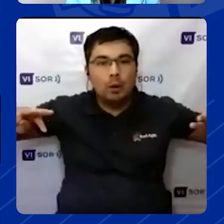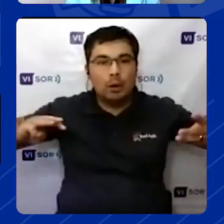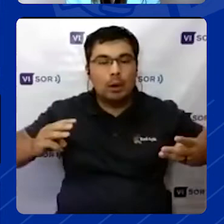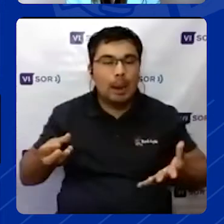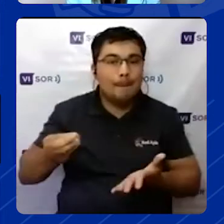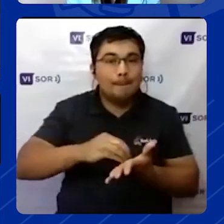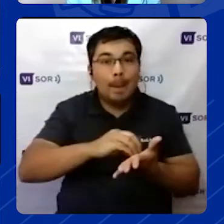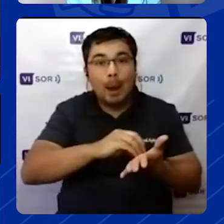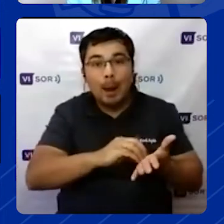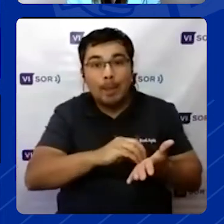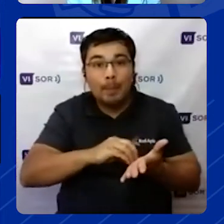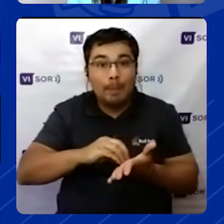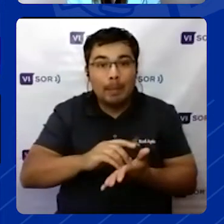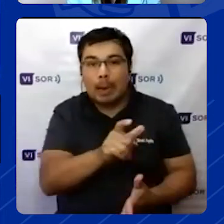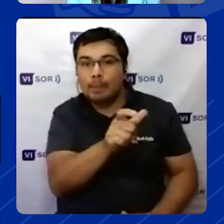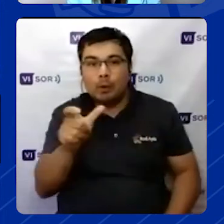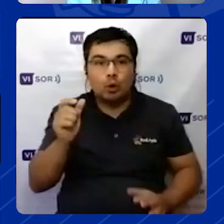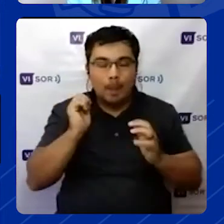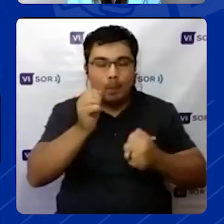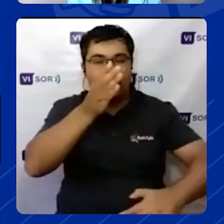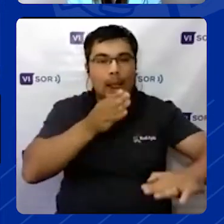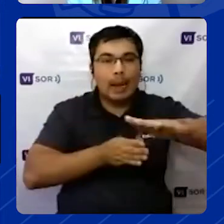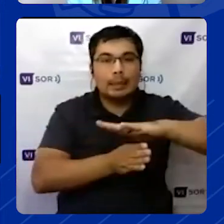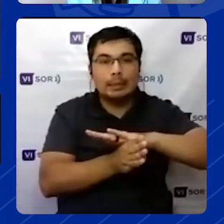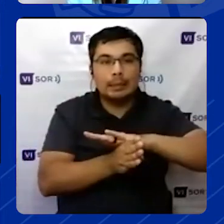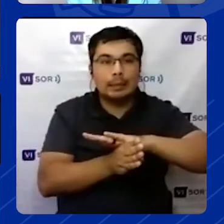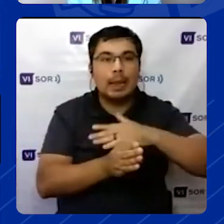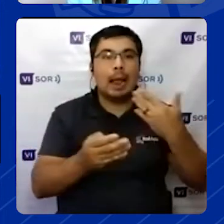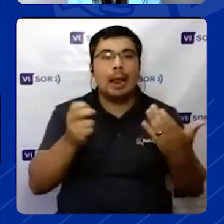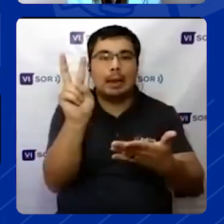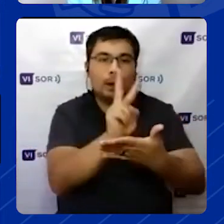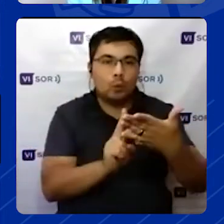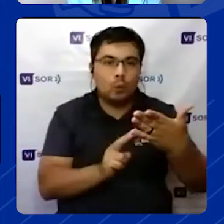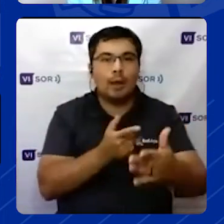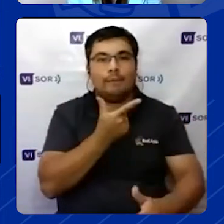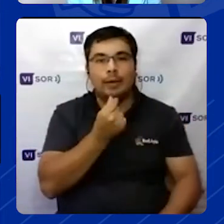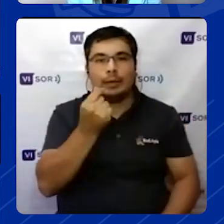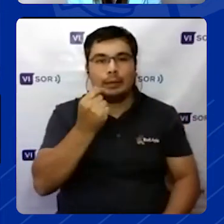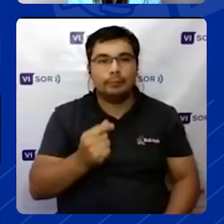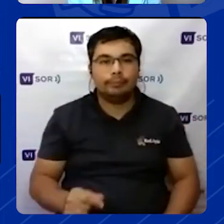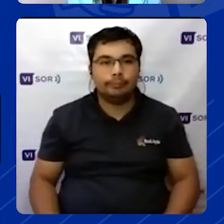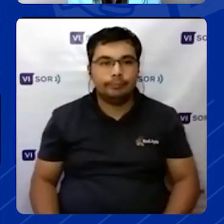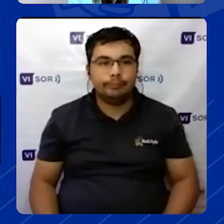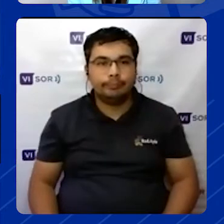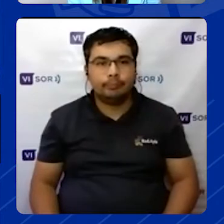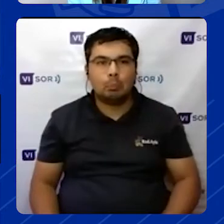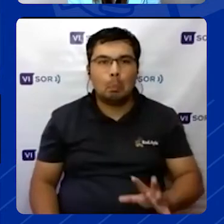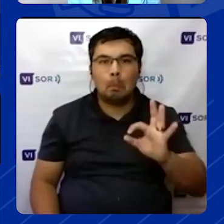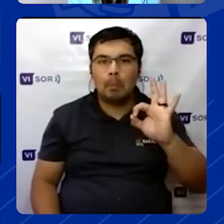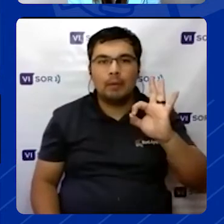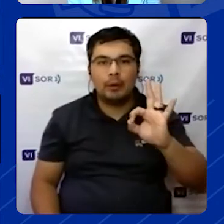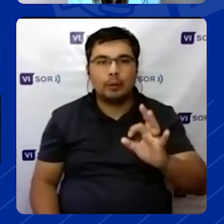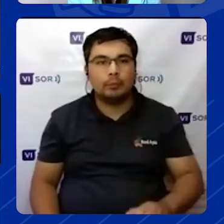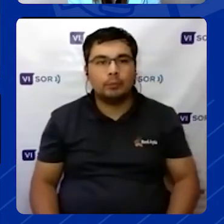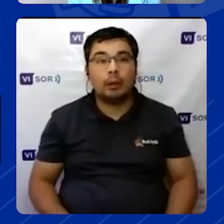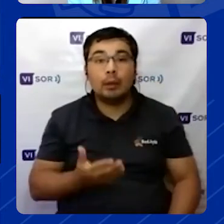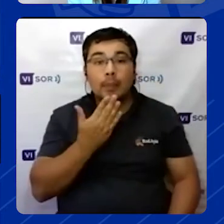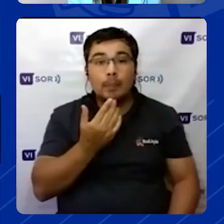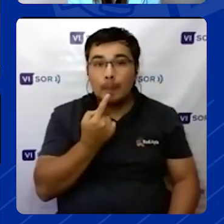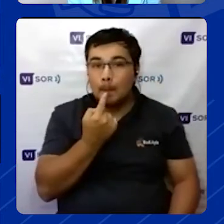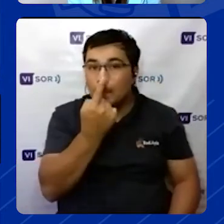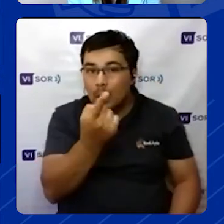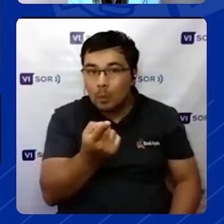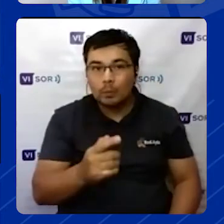tener acceso a lectura que se pueda comprender. Perfecto. También preguntan que si